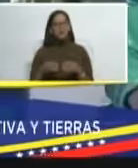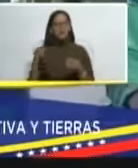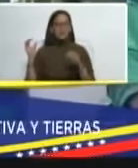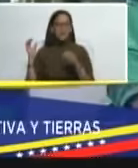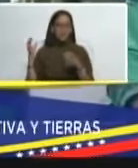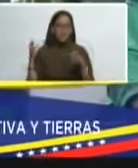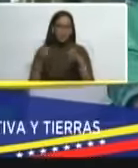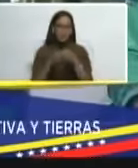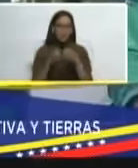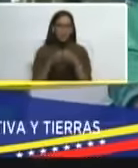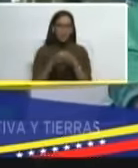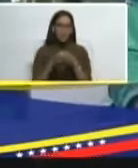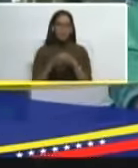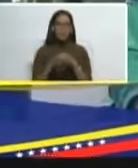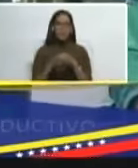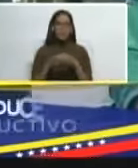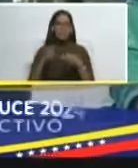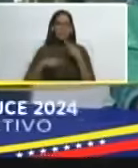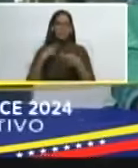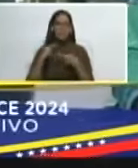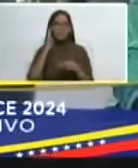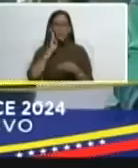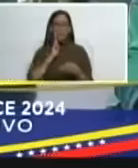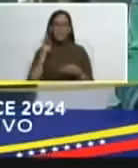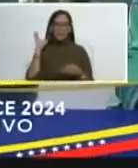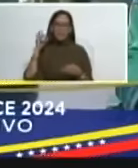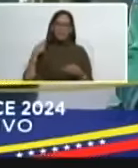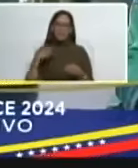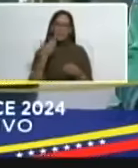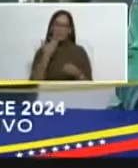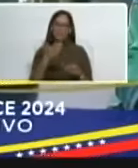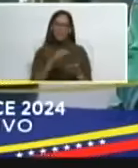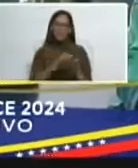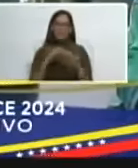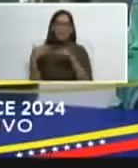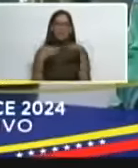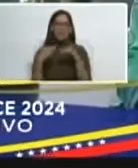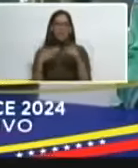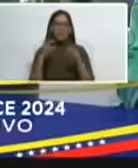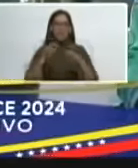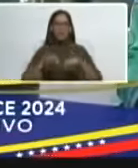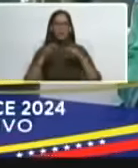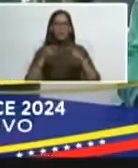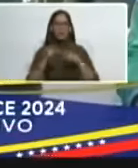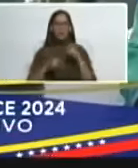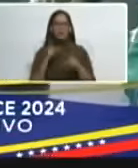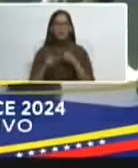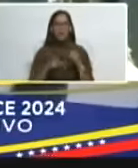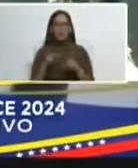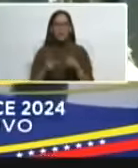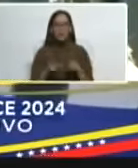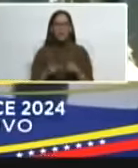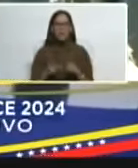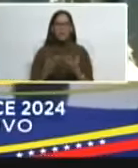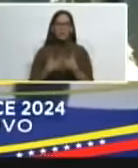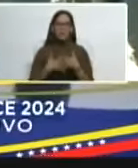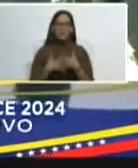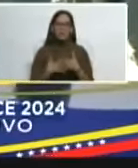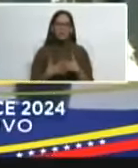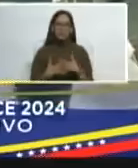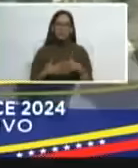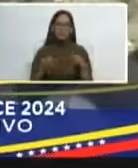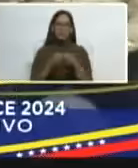el país tiene para enfrentar la guerra. Los campesinos, los productores, la agroindustria, el sector